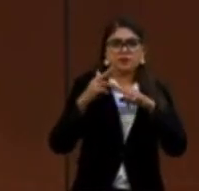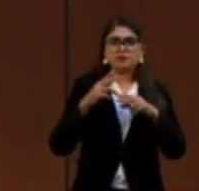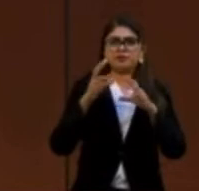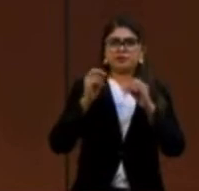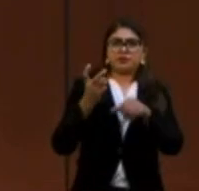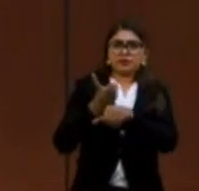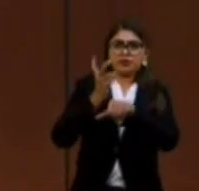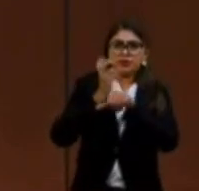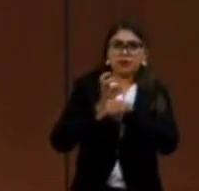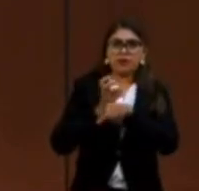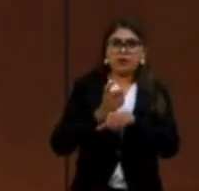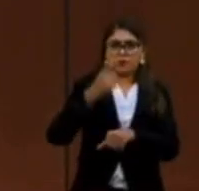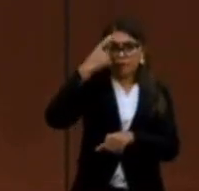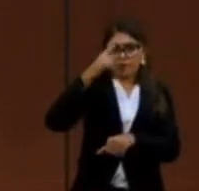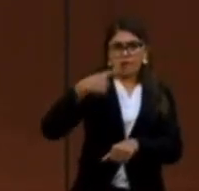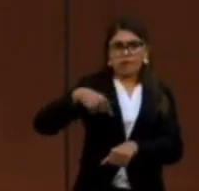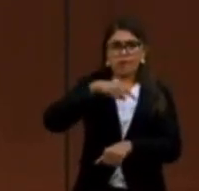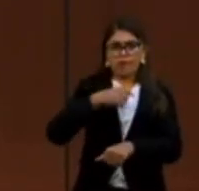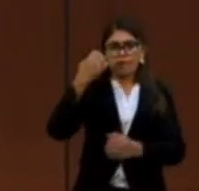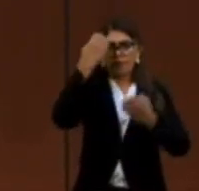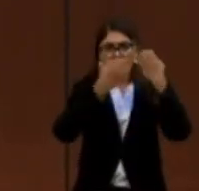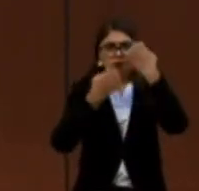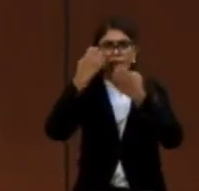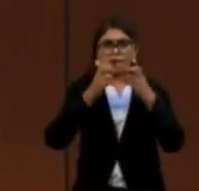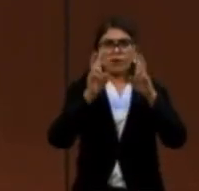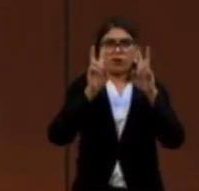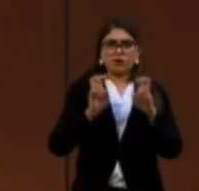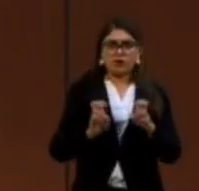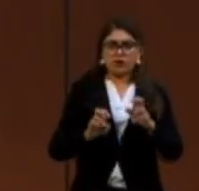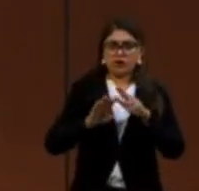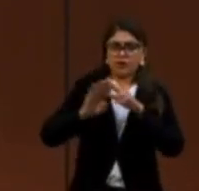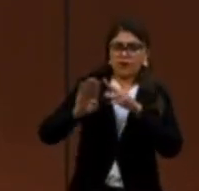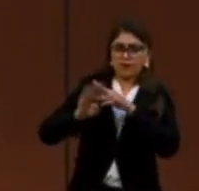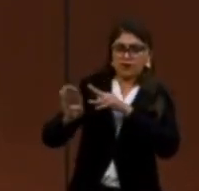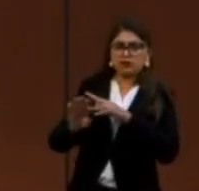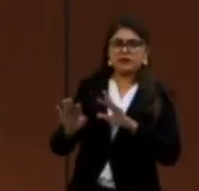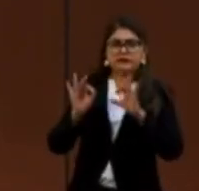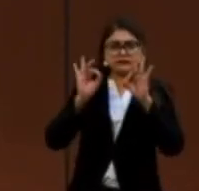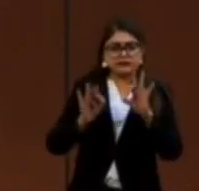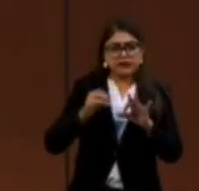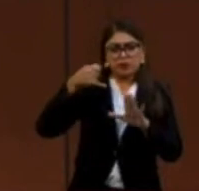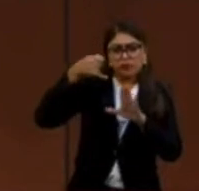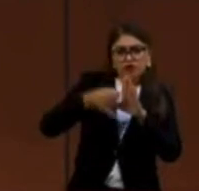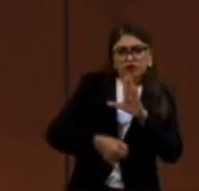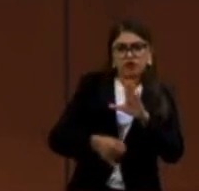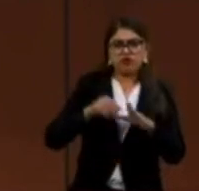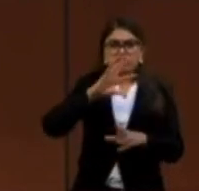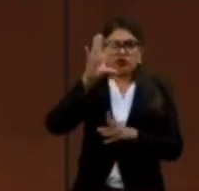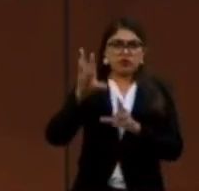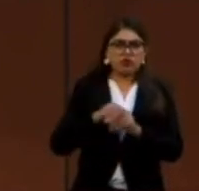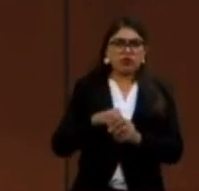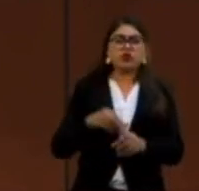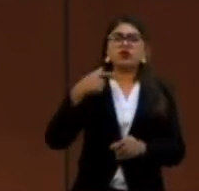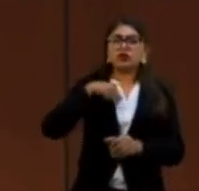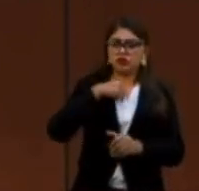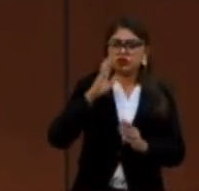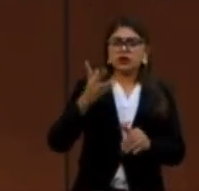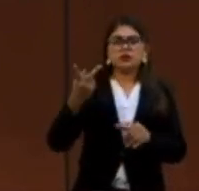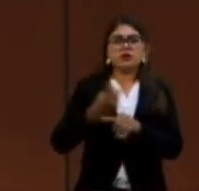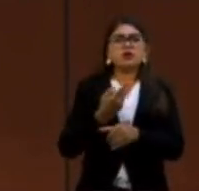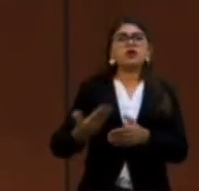invitación a que analicemos el tema migratorio de manera integral. Hemos presentado propuestas para